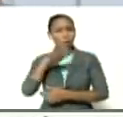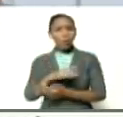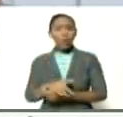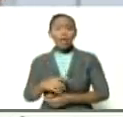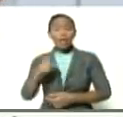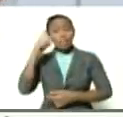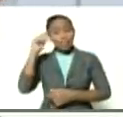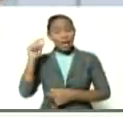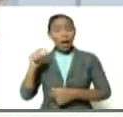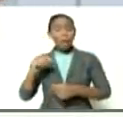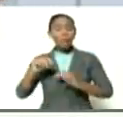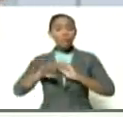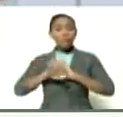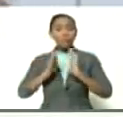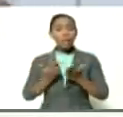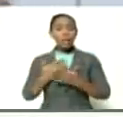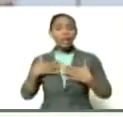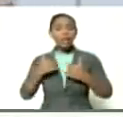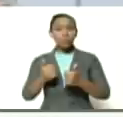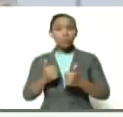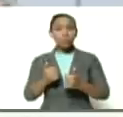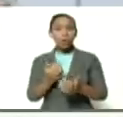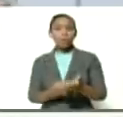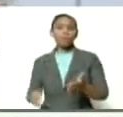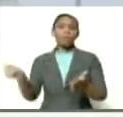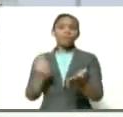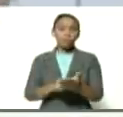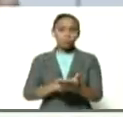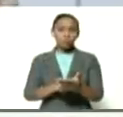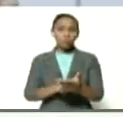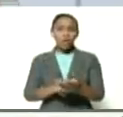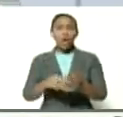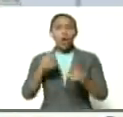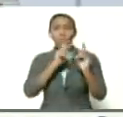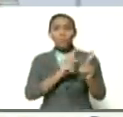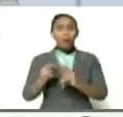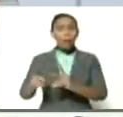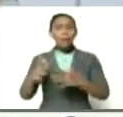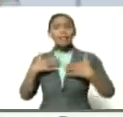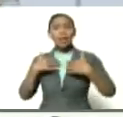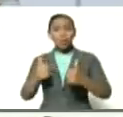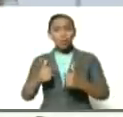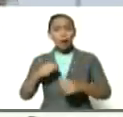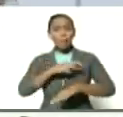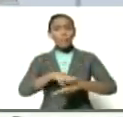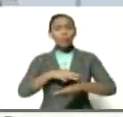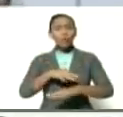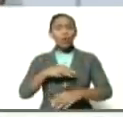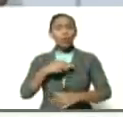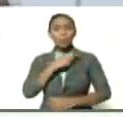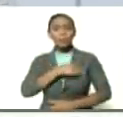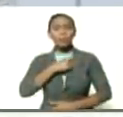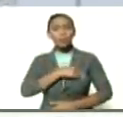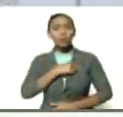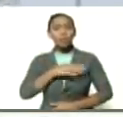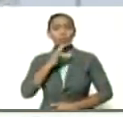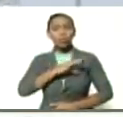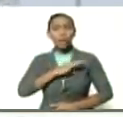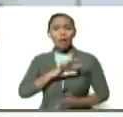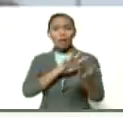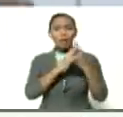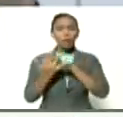Día Mundial de la Salud. Reivindicamos los programas sociales, las misiones sociales de Venezuela, barrio